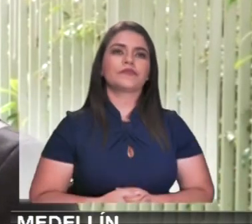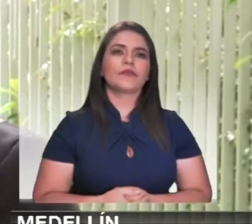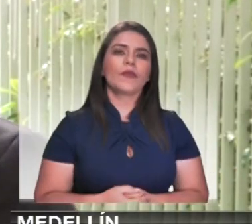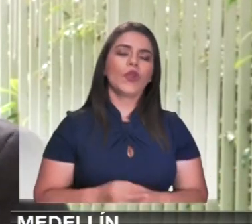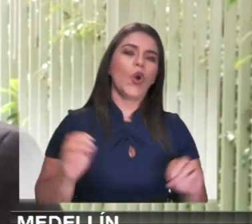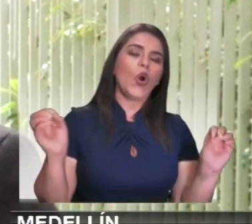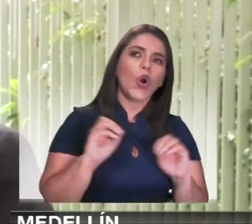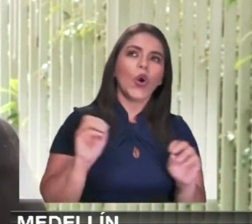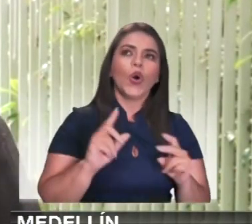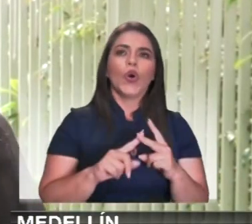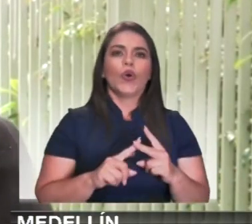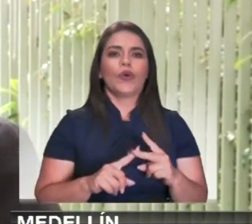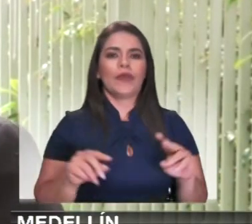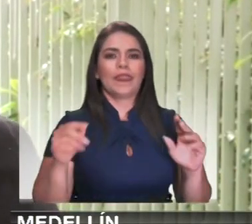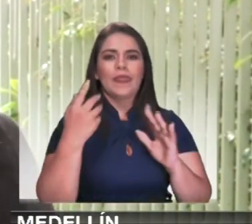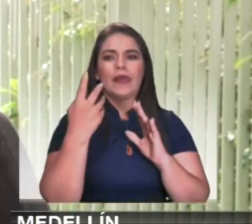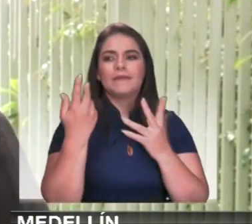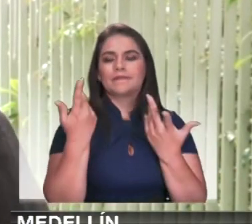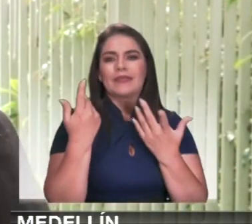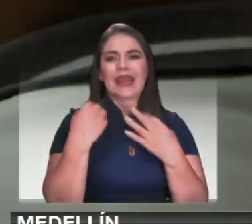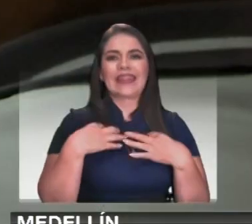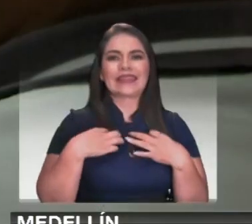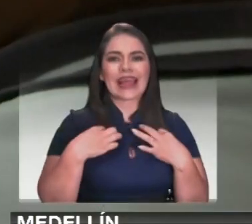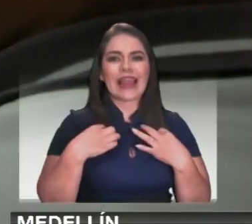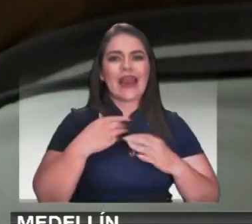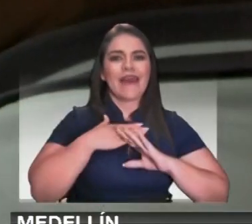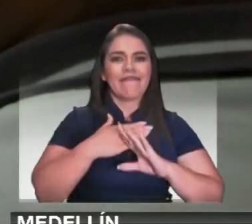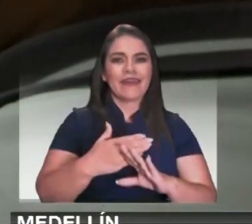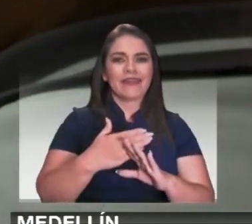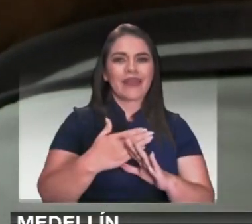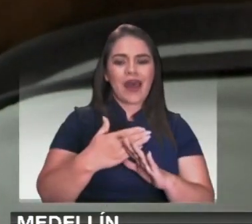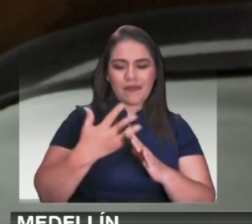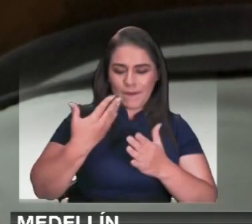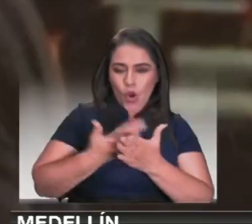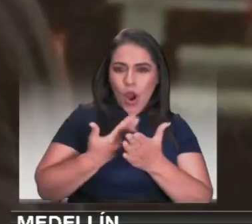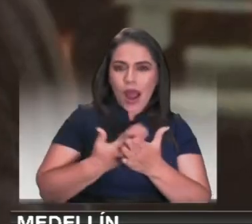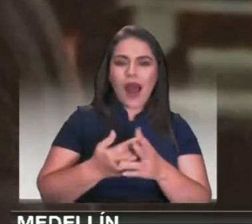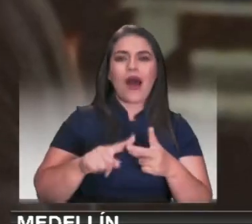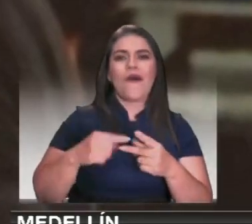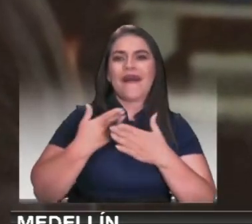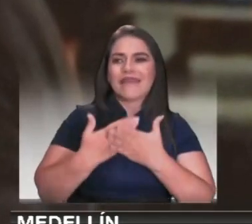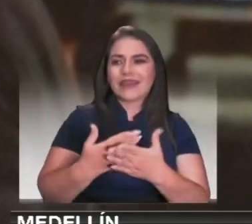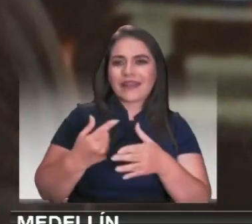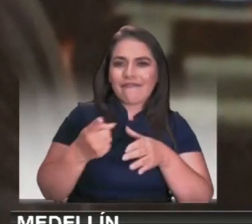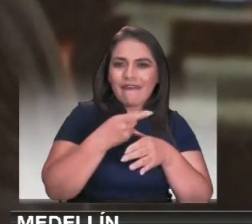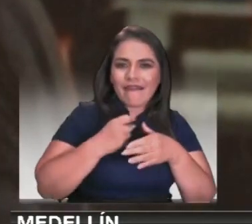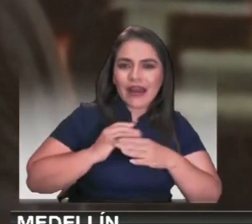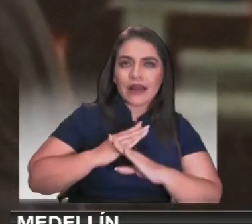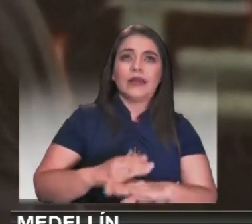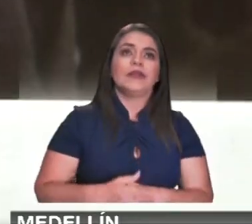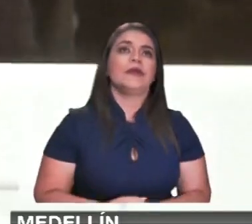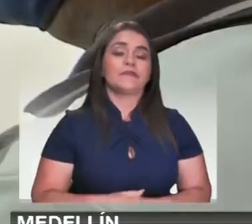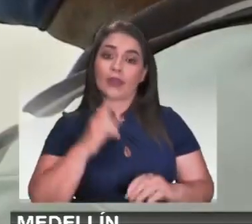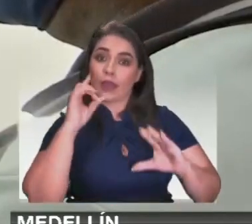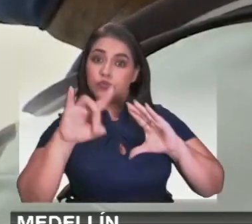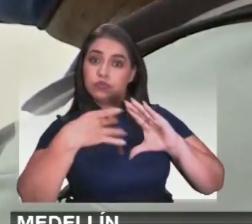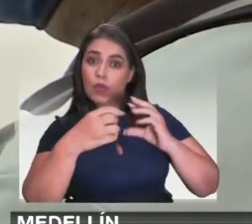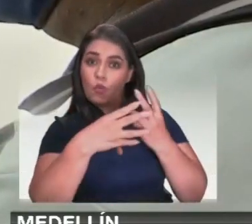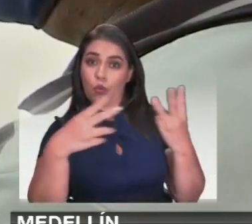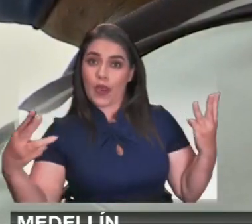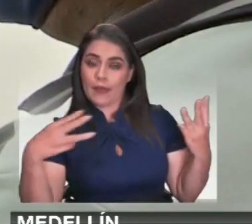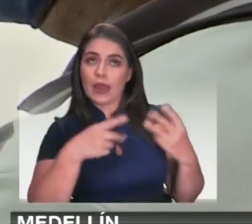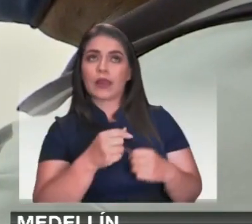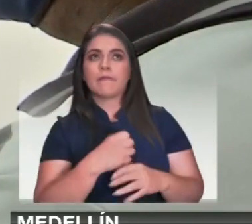hechas de telas anti fluidos o antibacteriales la feria cuenta con una plataforma de negocios en línea que tiene más de 400